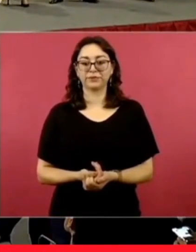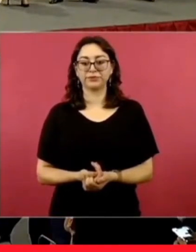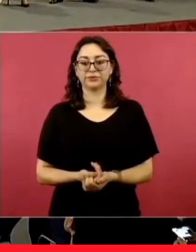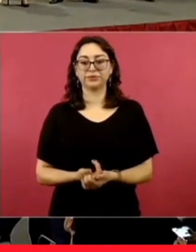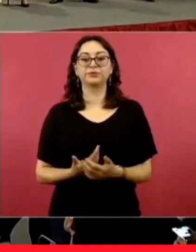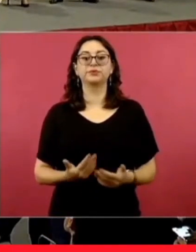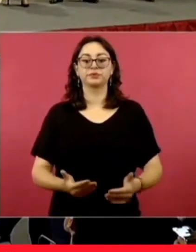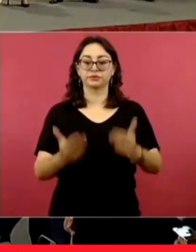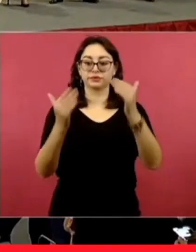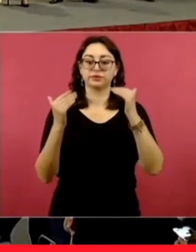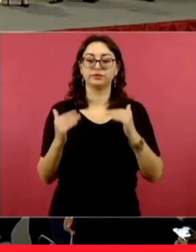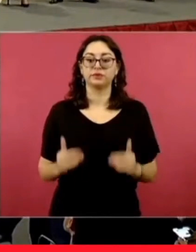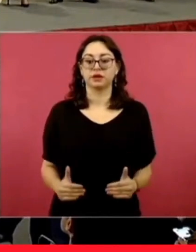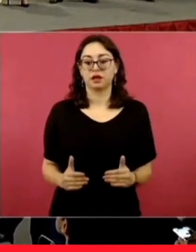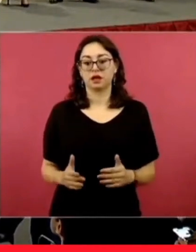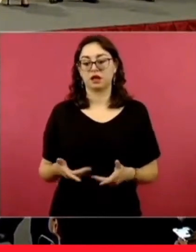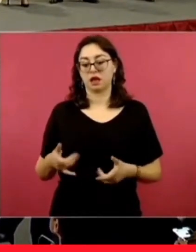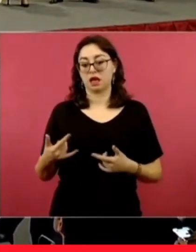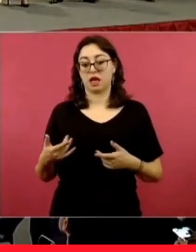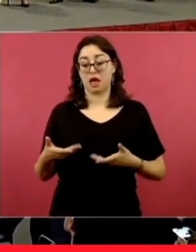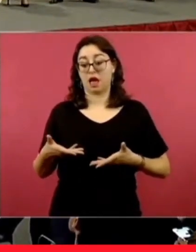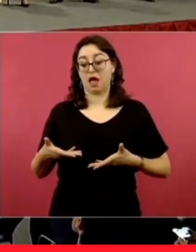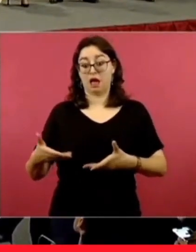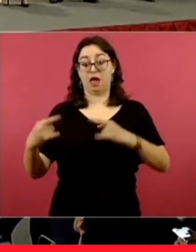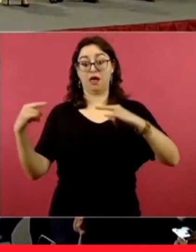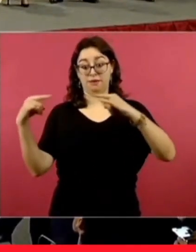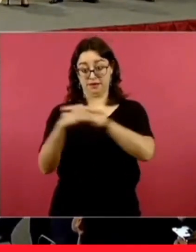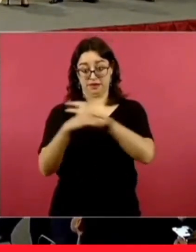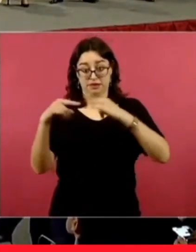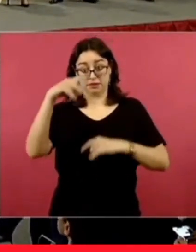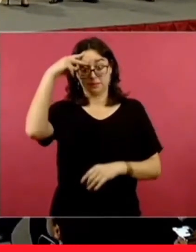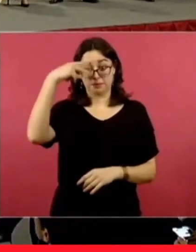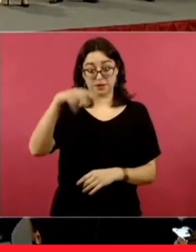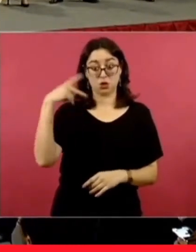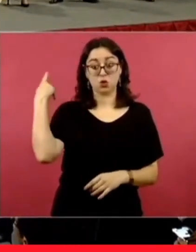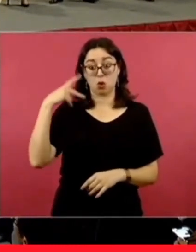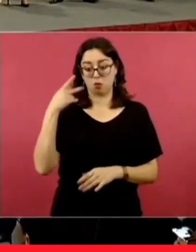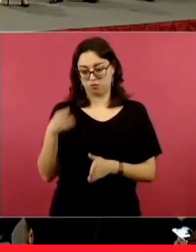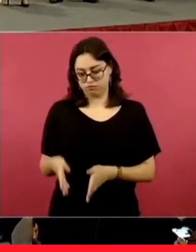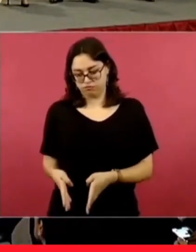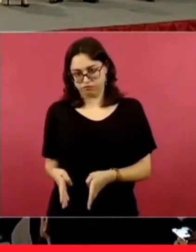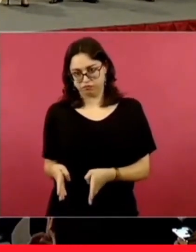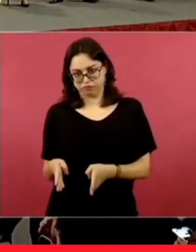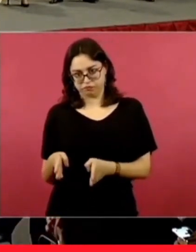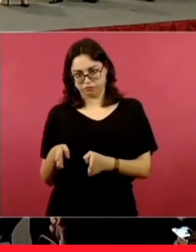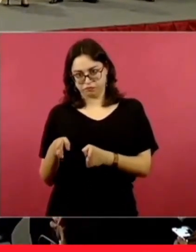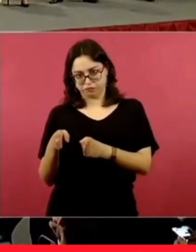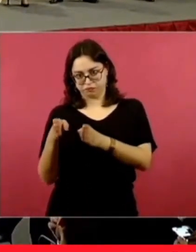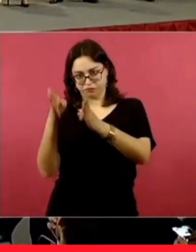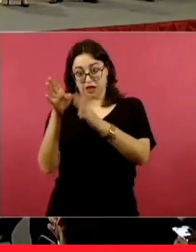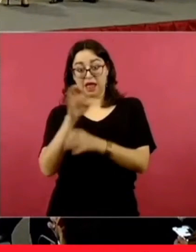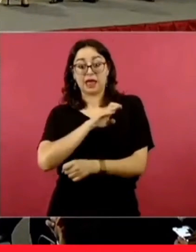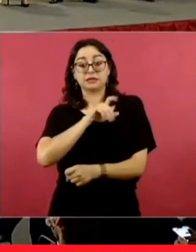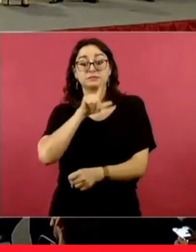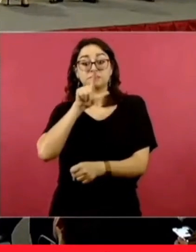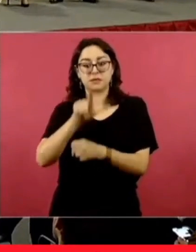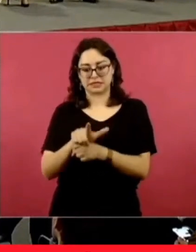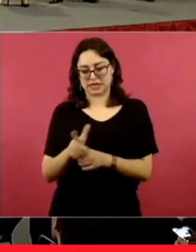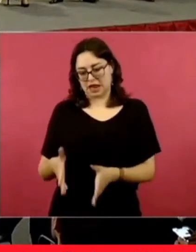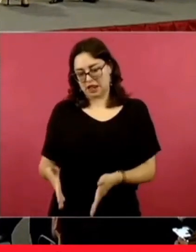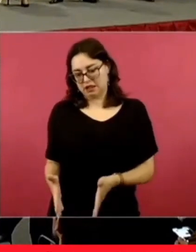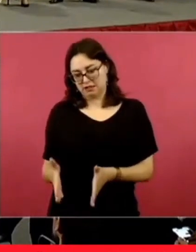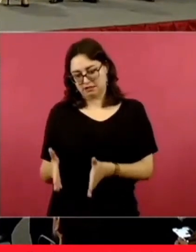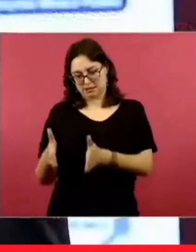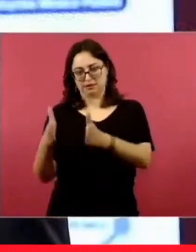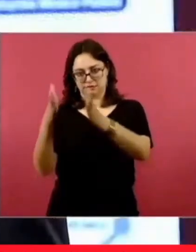lo que le llamamos el carril confinado sobre la autopista México-Puebla. Esto es ya en medio de la autopista, en un espacio que ya estaba de alguna manera